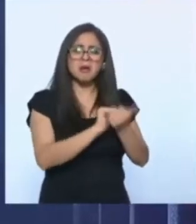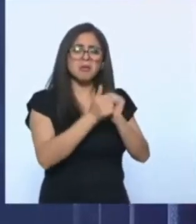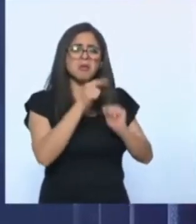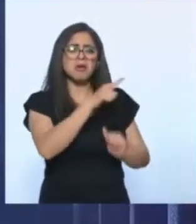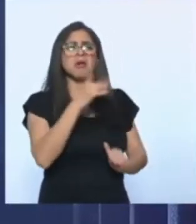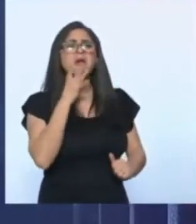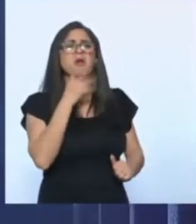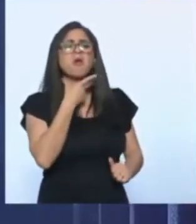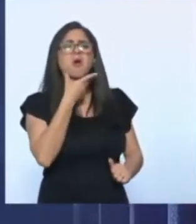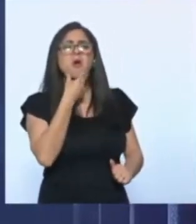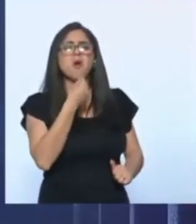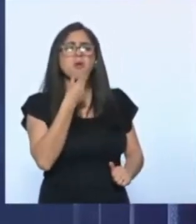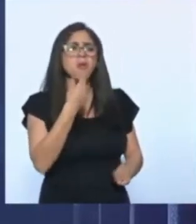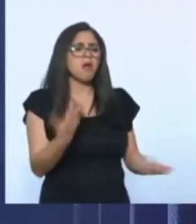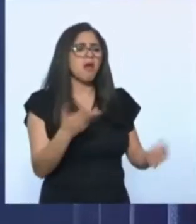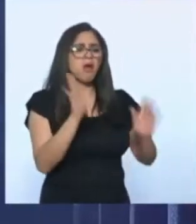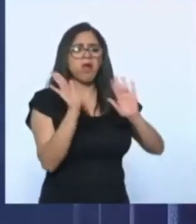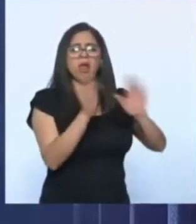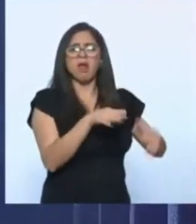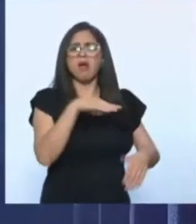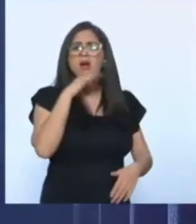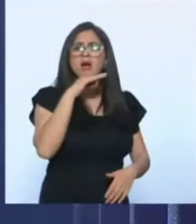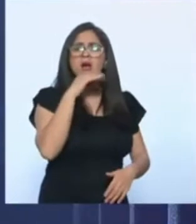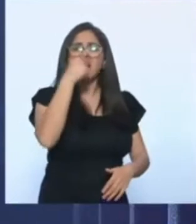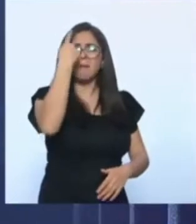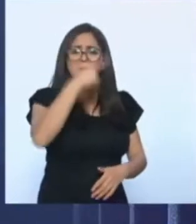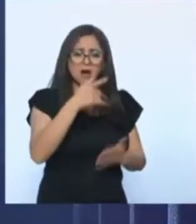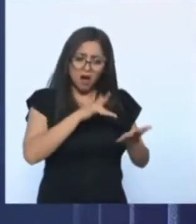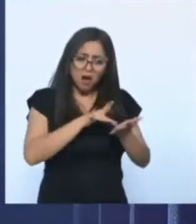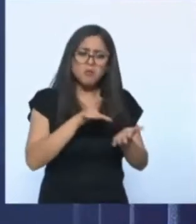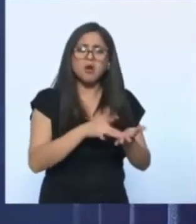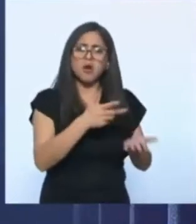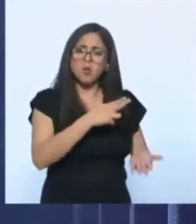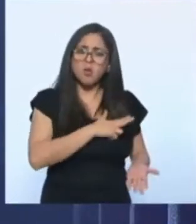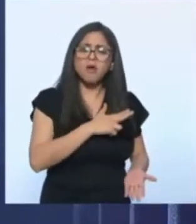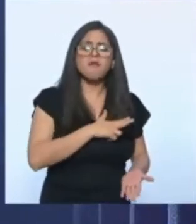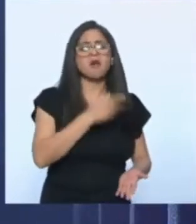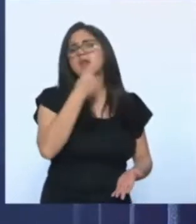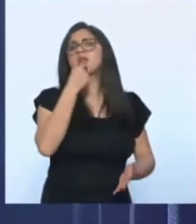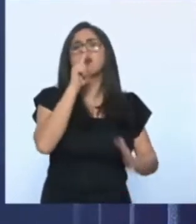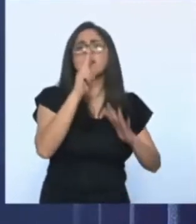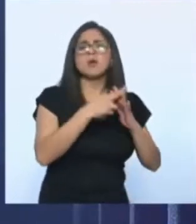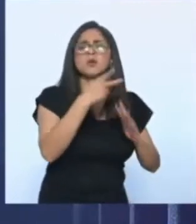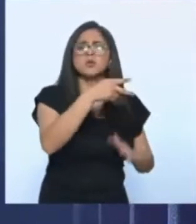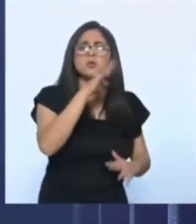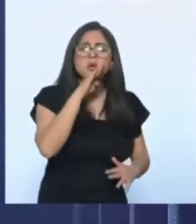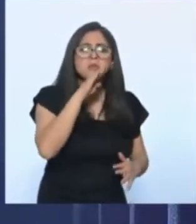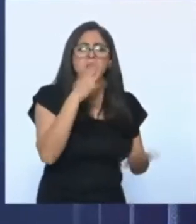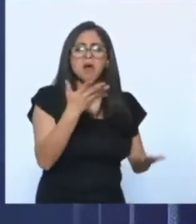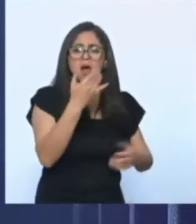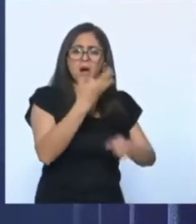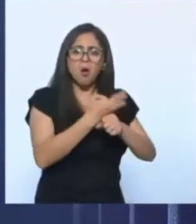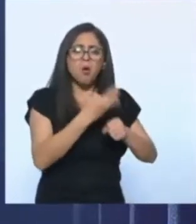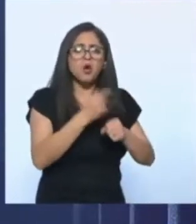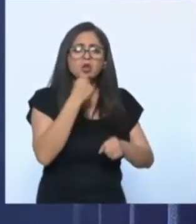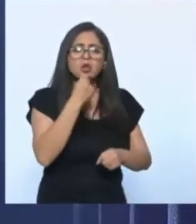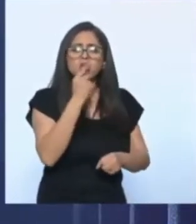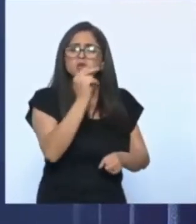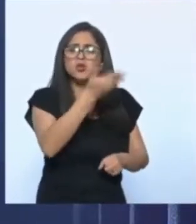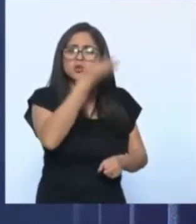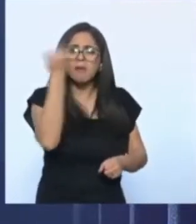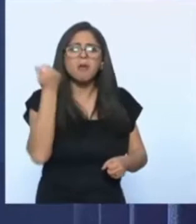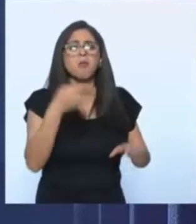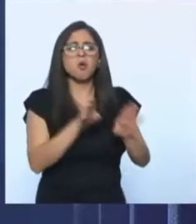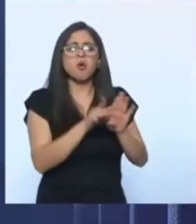iniciativa a favor de los huérfanos de las víctimas de feminicidio, niños y niñas que ni siquiera sabemos cuántos son y las condiciones en las que viven.